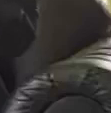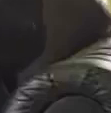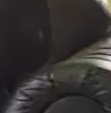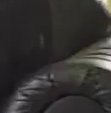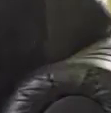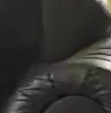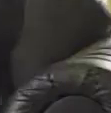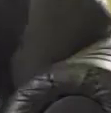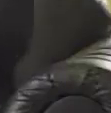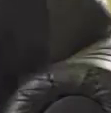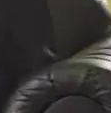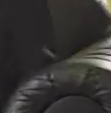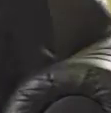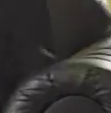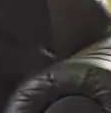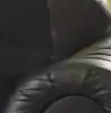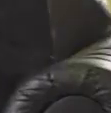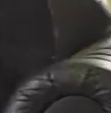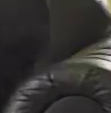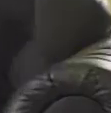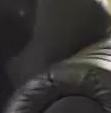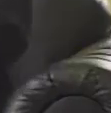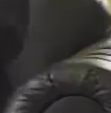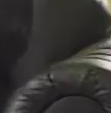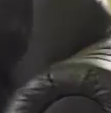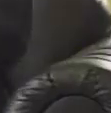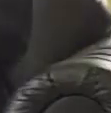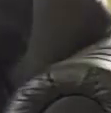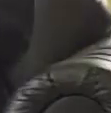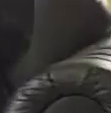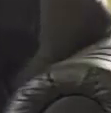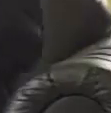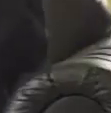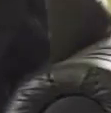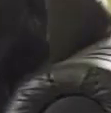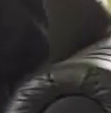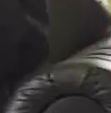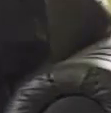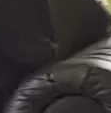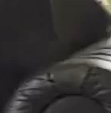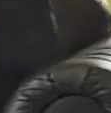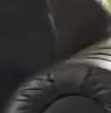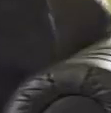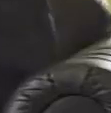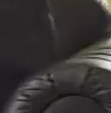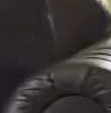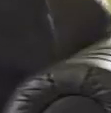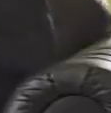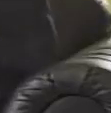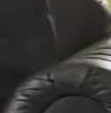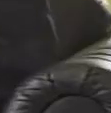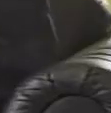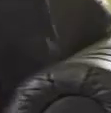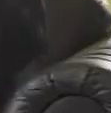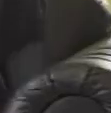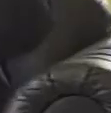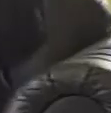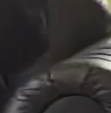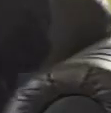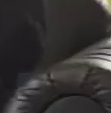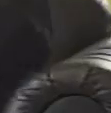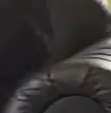años después, en un colegio de oyentes, en el mismo colegio de oyentes, trataba, pero entendía